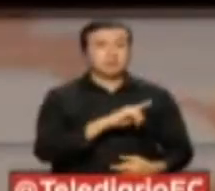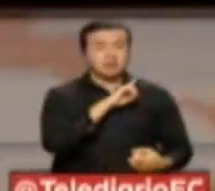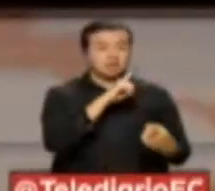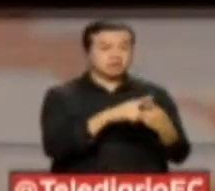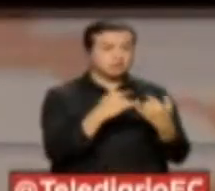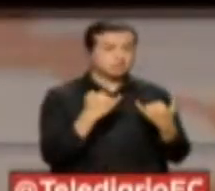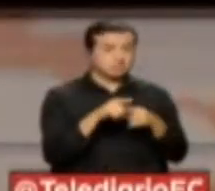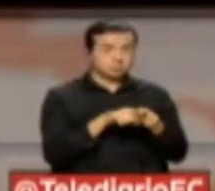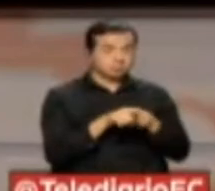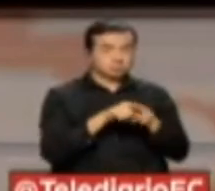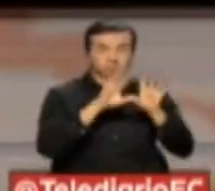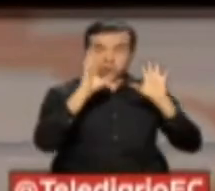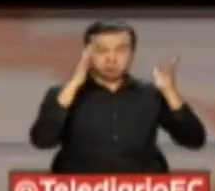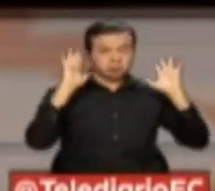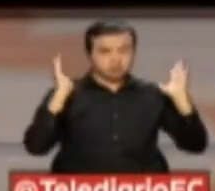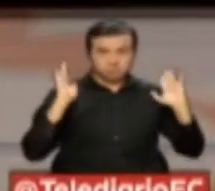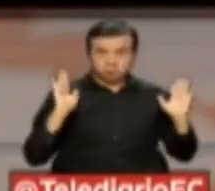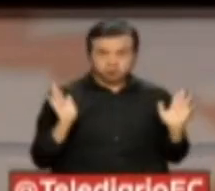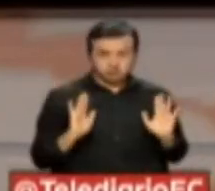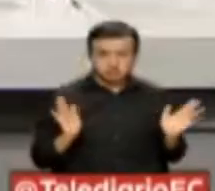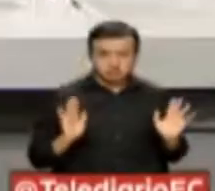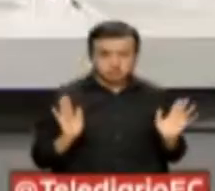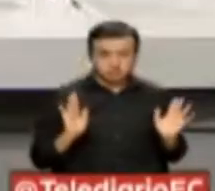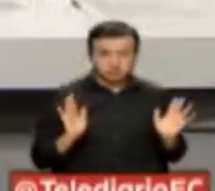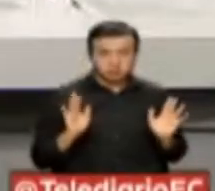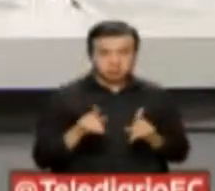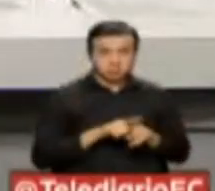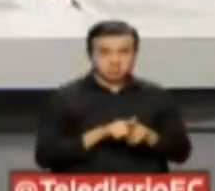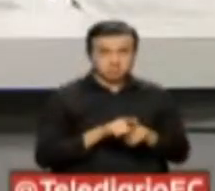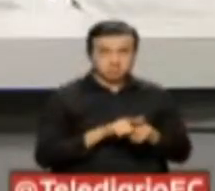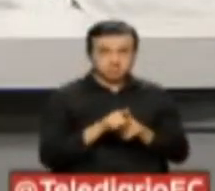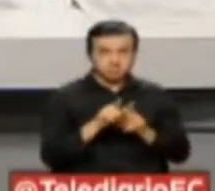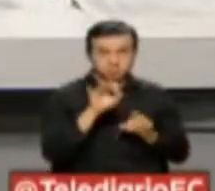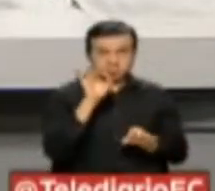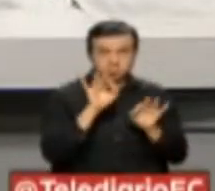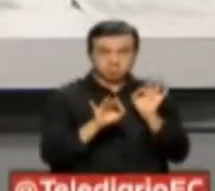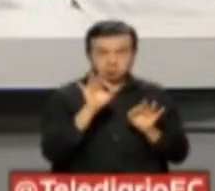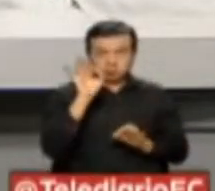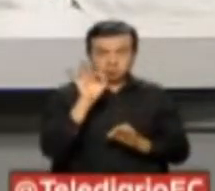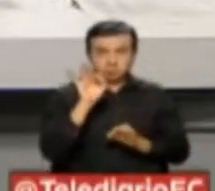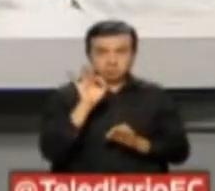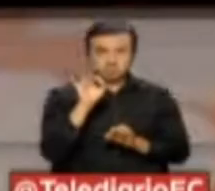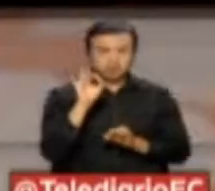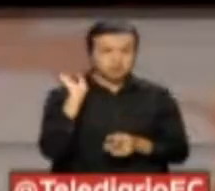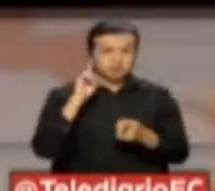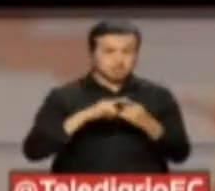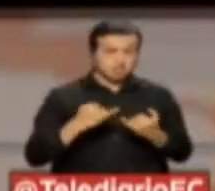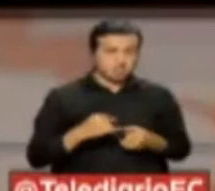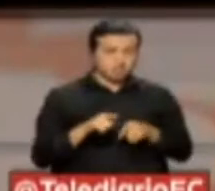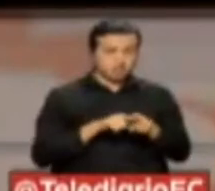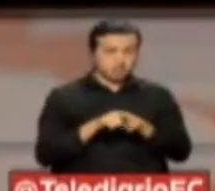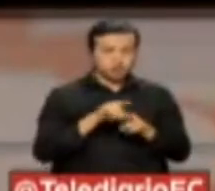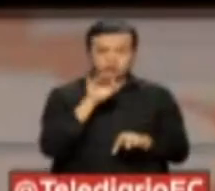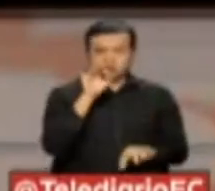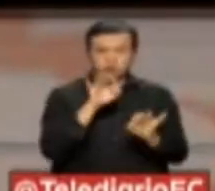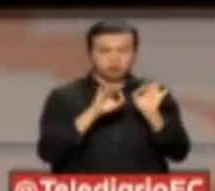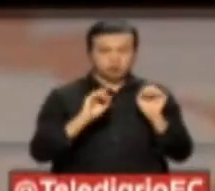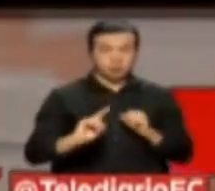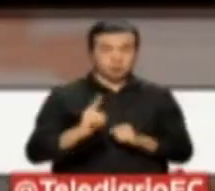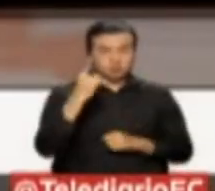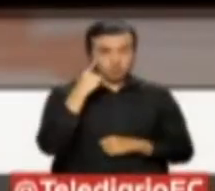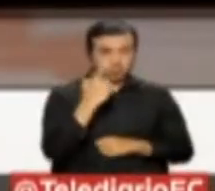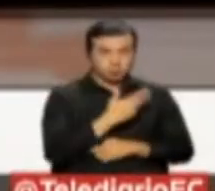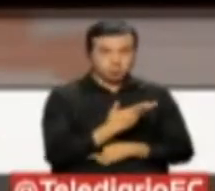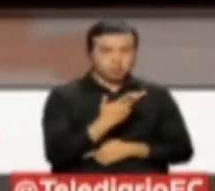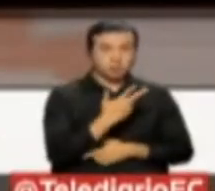hemos dicho ninguno nosotros no hay directamente una designación directa sí porque no hemos hecho todavía no nos hemos hecho únicamente